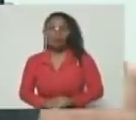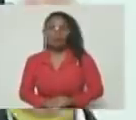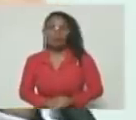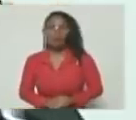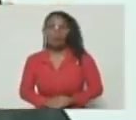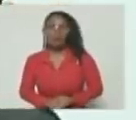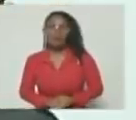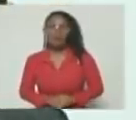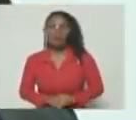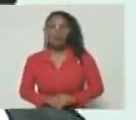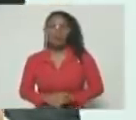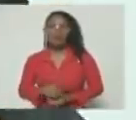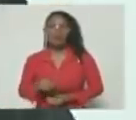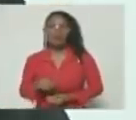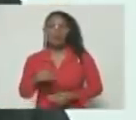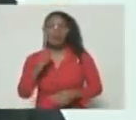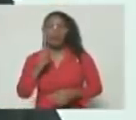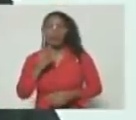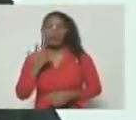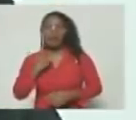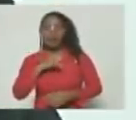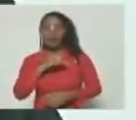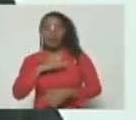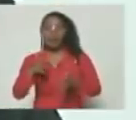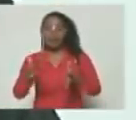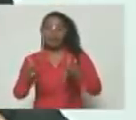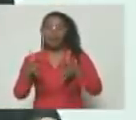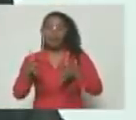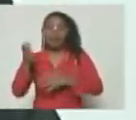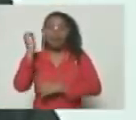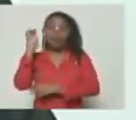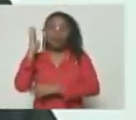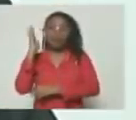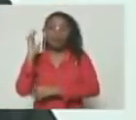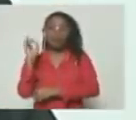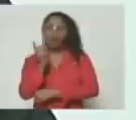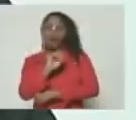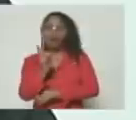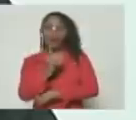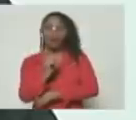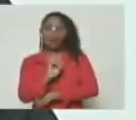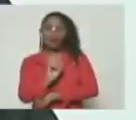Si nosotros hubiésemos ganado las parlamentarias, no era